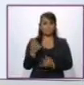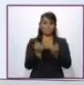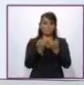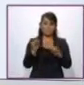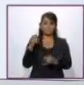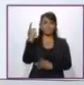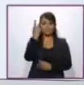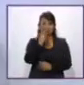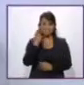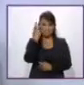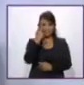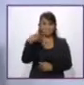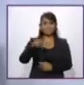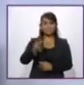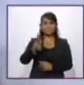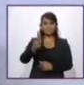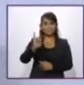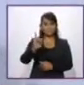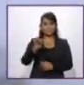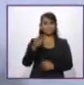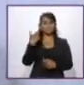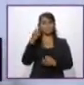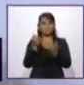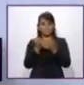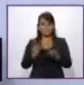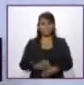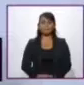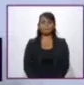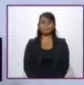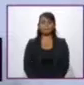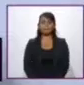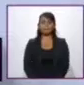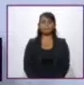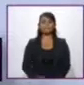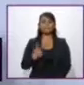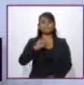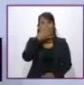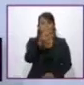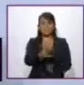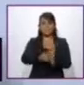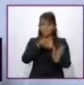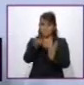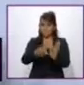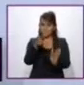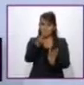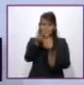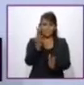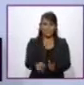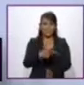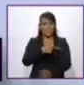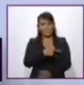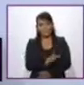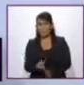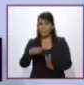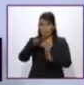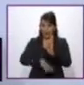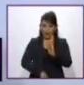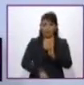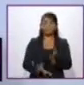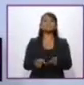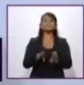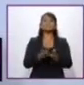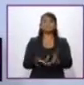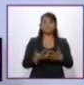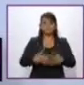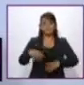Curi González. Adelante, candidato. Lo he dicho una y otra vez, si queremos de veras bajar la pobreza, la única forma es